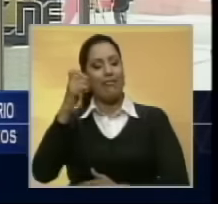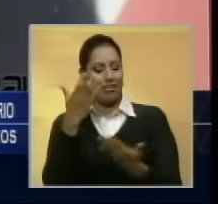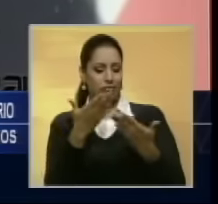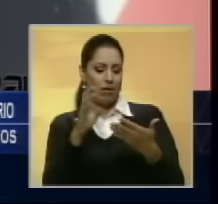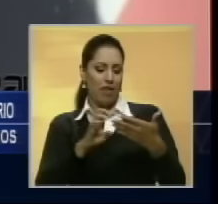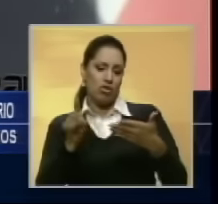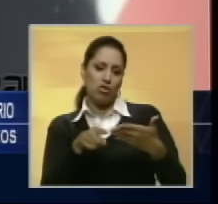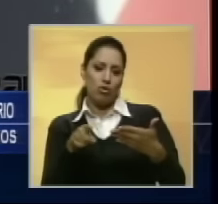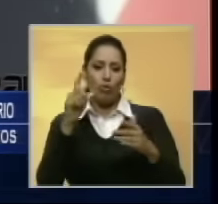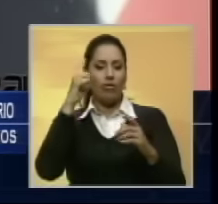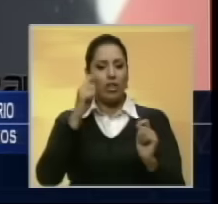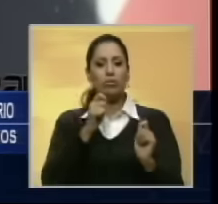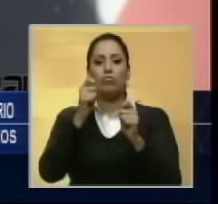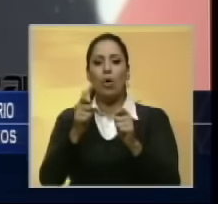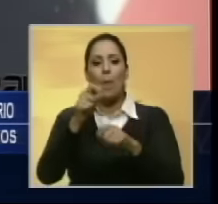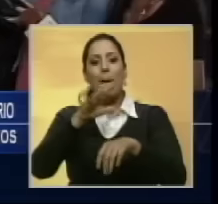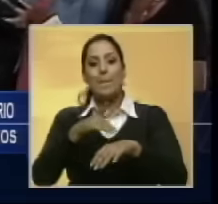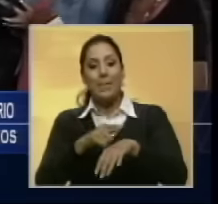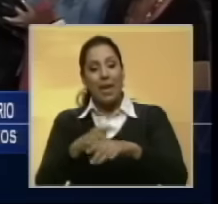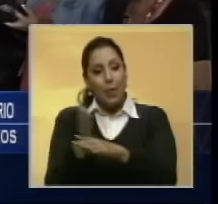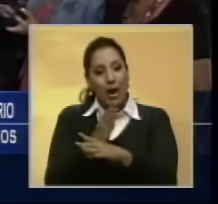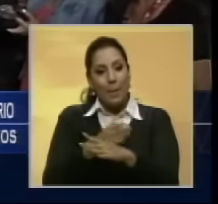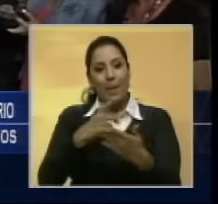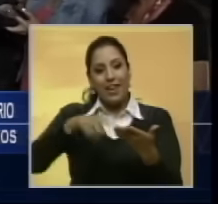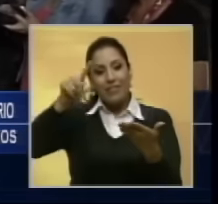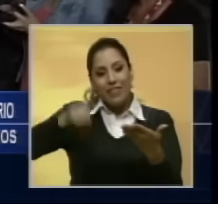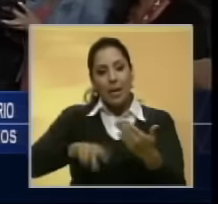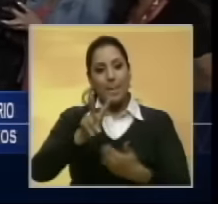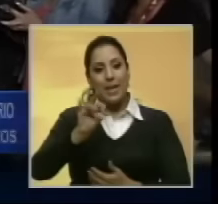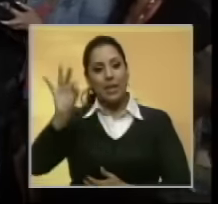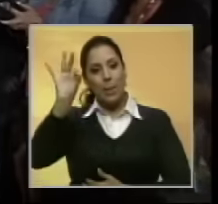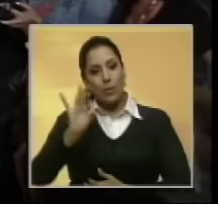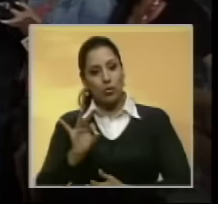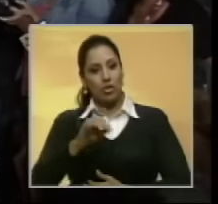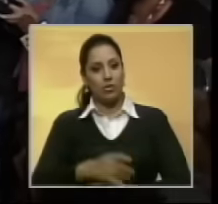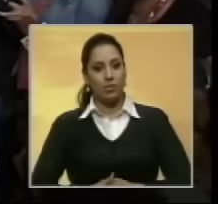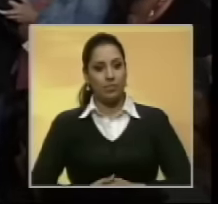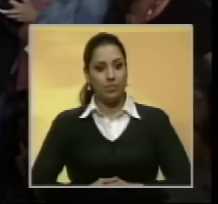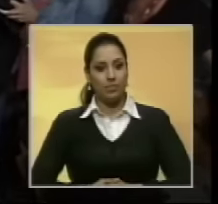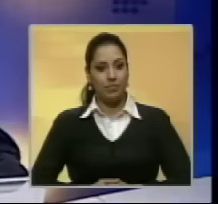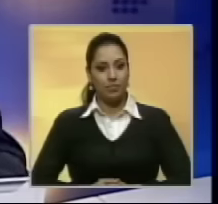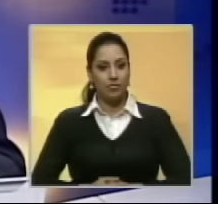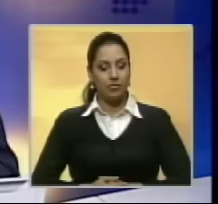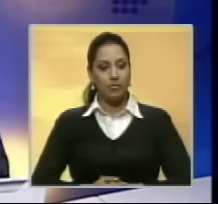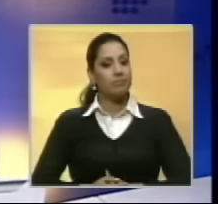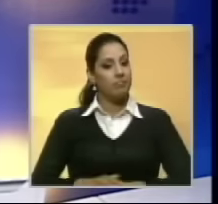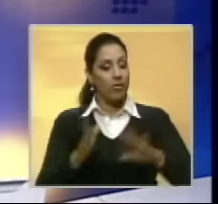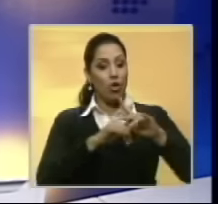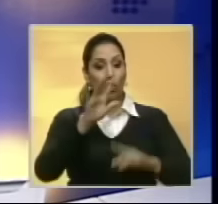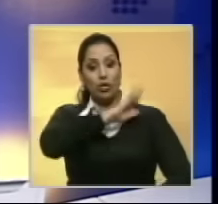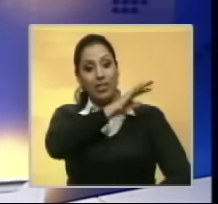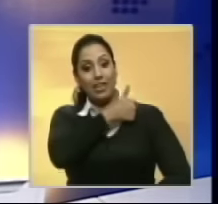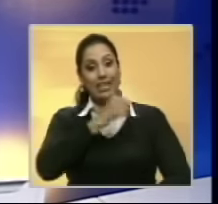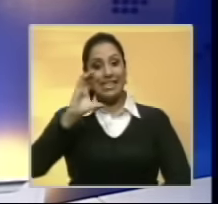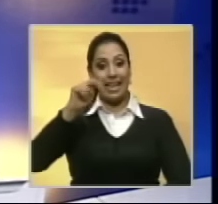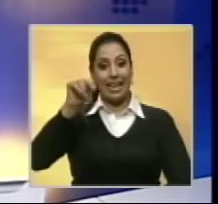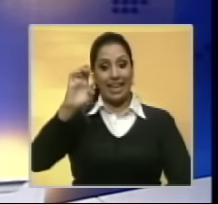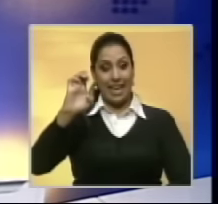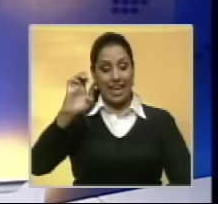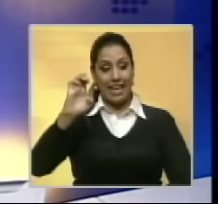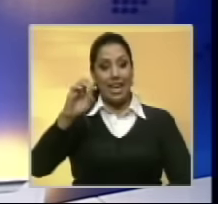y asigne una fecha en el menor tiempo posible para la recolección del 20% de las firmas. La rectora del CNE,